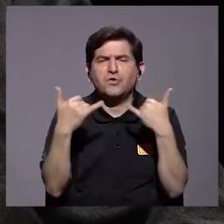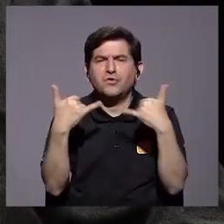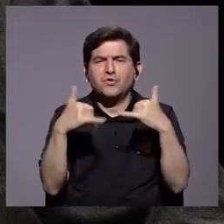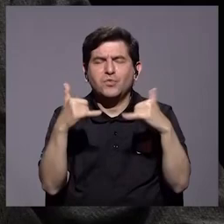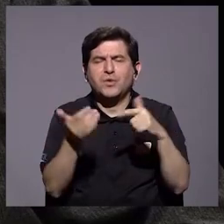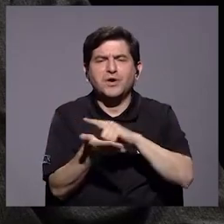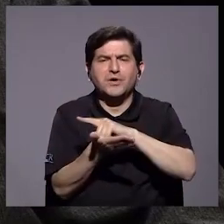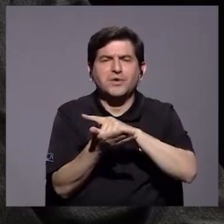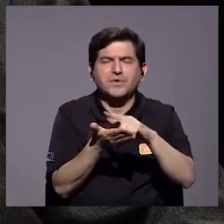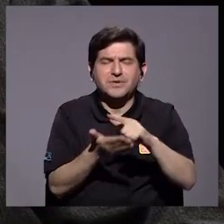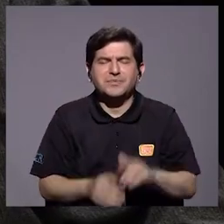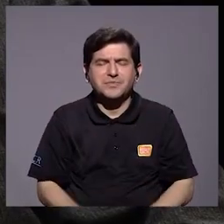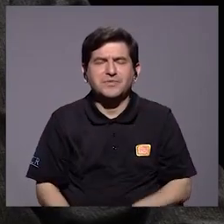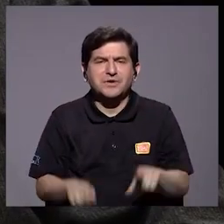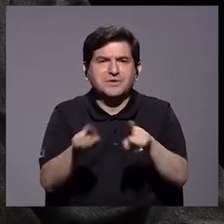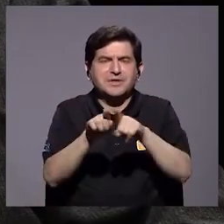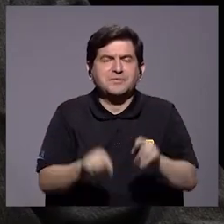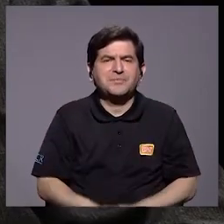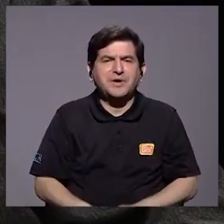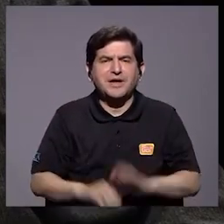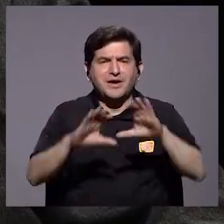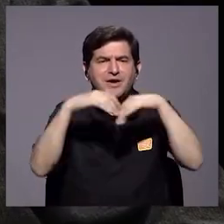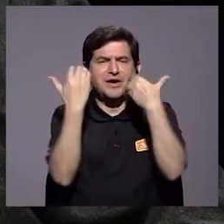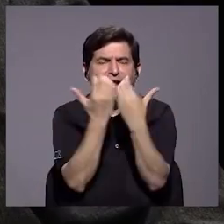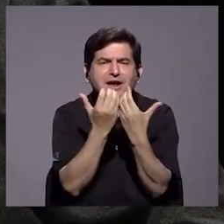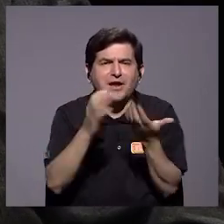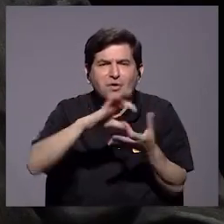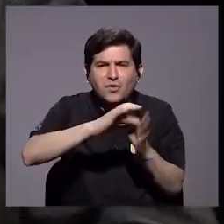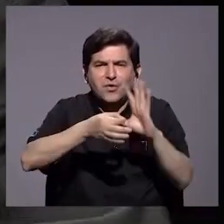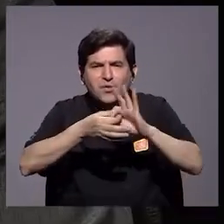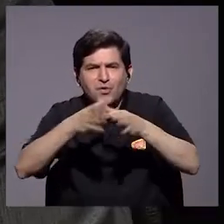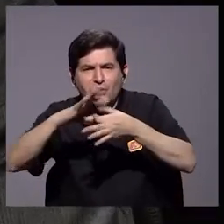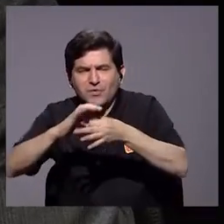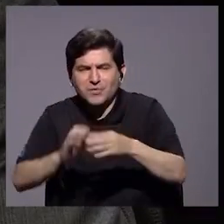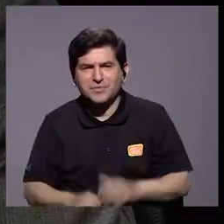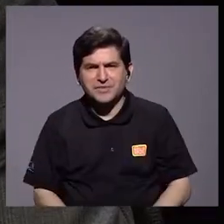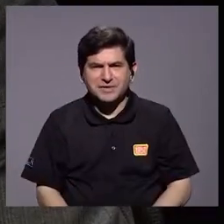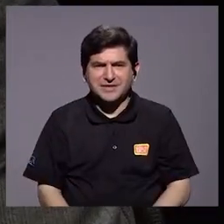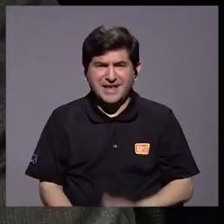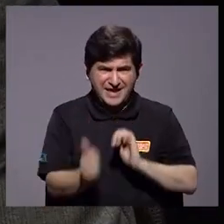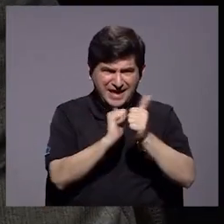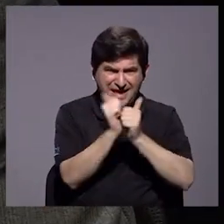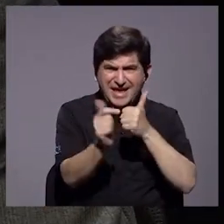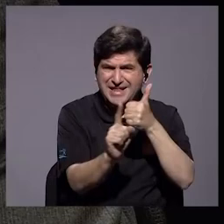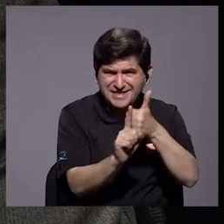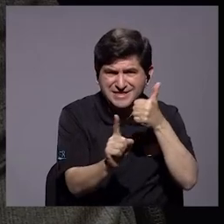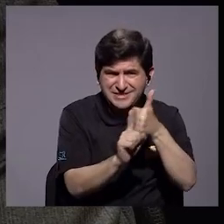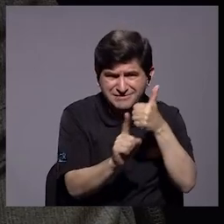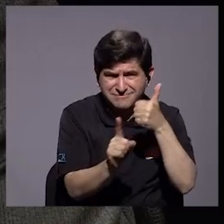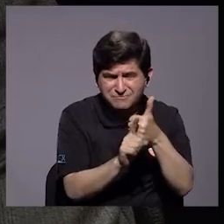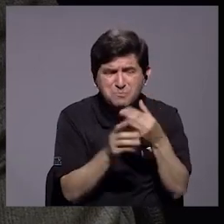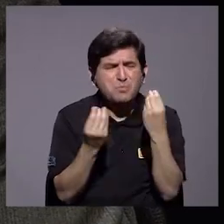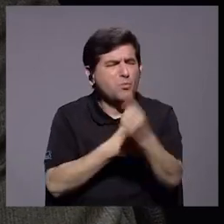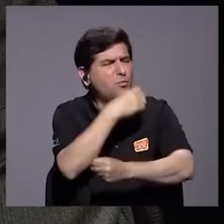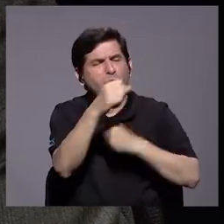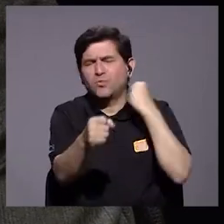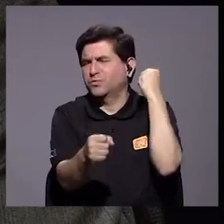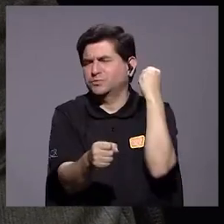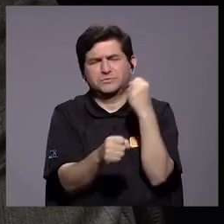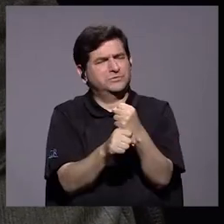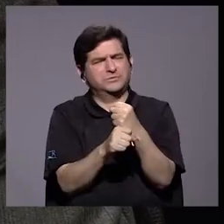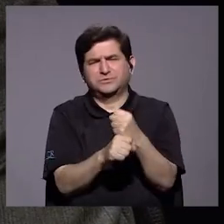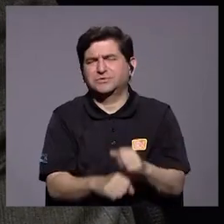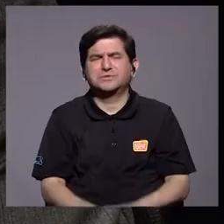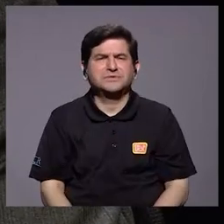olímpico el comité olímpico en realidad el deporte como tal ha estado durante muchos